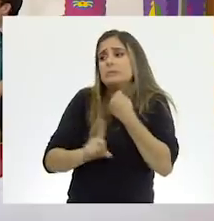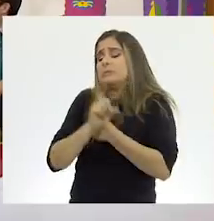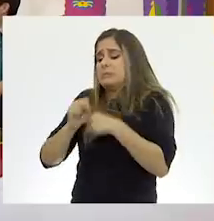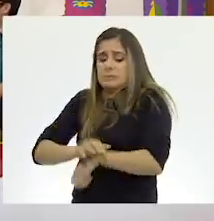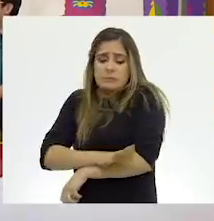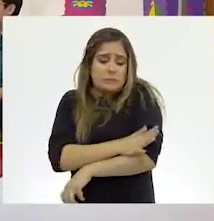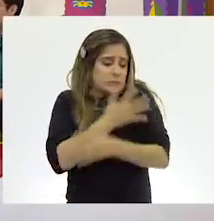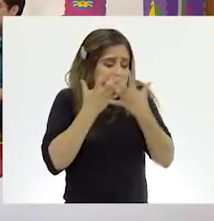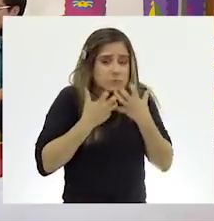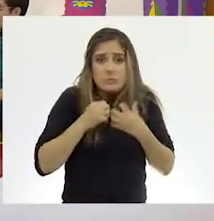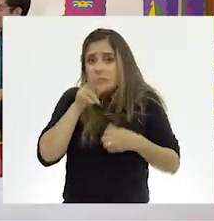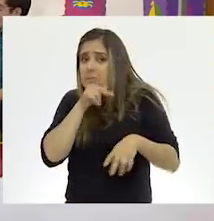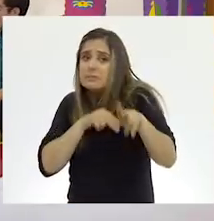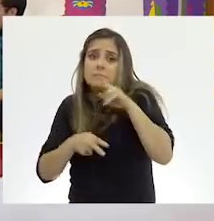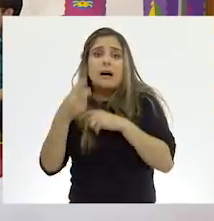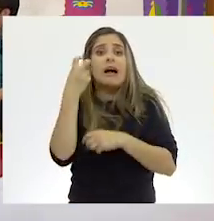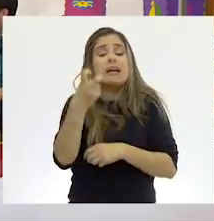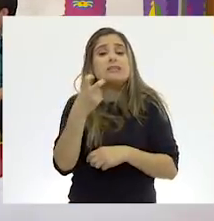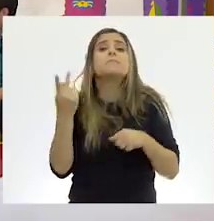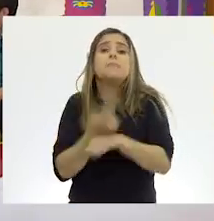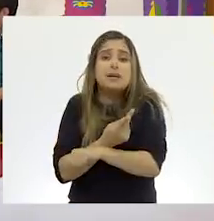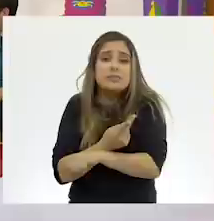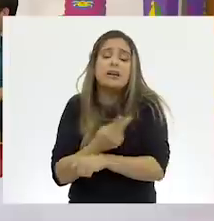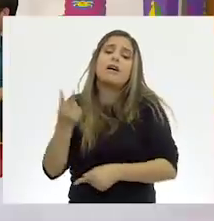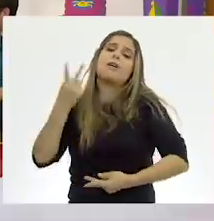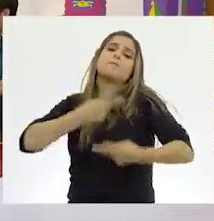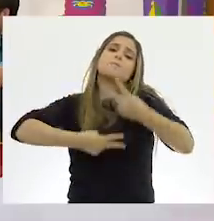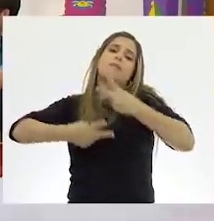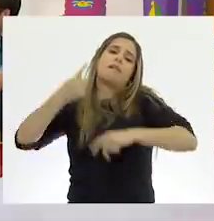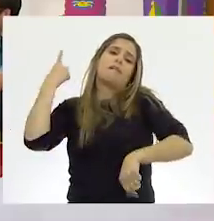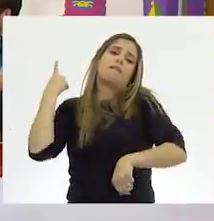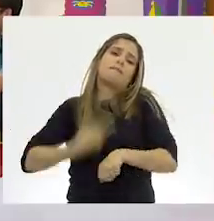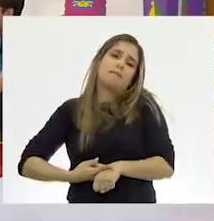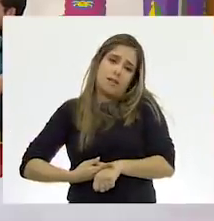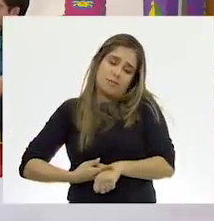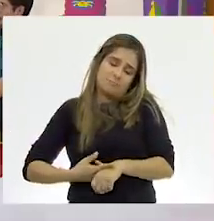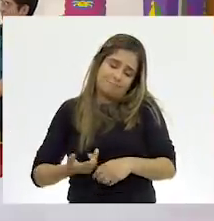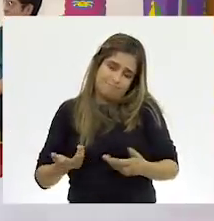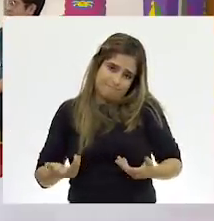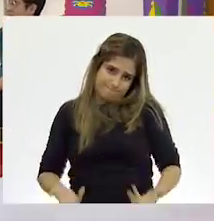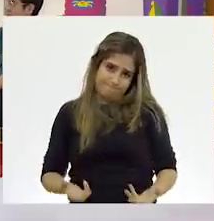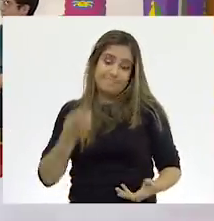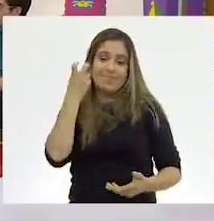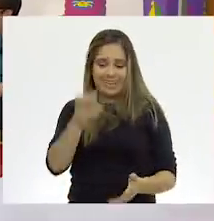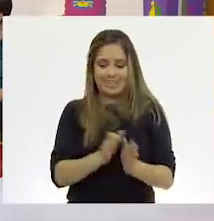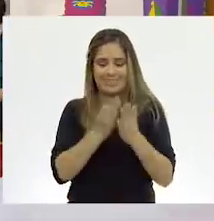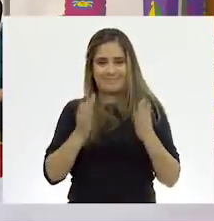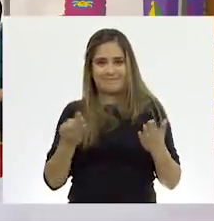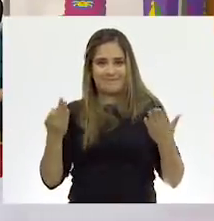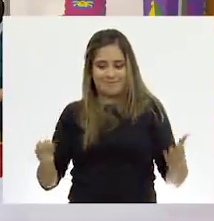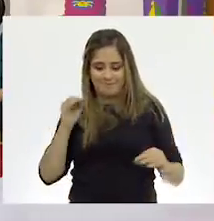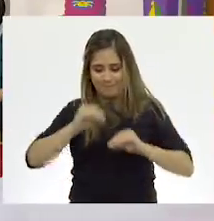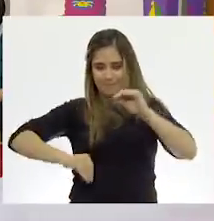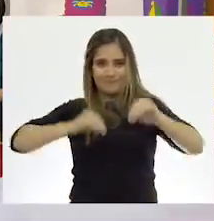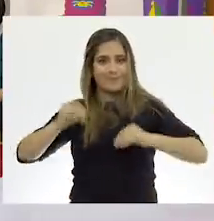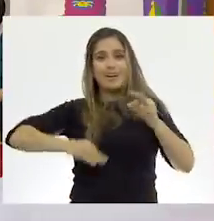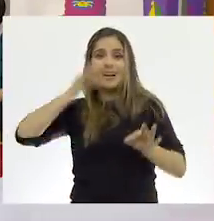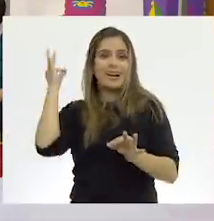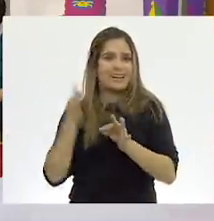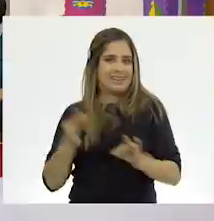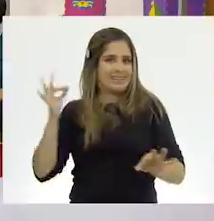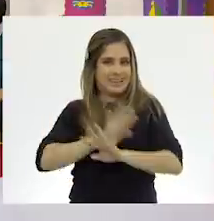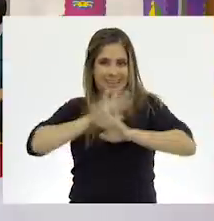emocionales... Exacto, también nos podía afectar en la salud. Ahora ya acabamos lo de adentro de nuestro folleto. Si lo cerramos... ¿Y ahora qué tenemos que